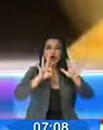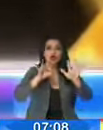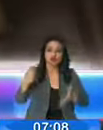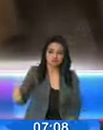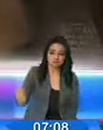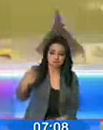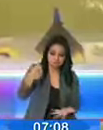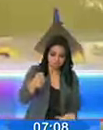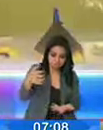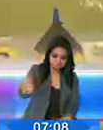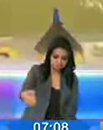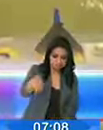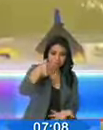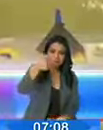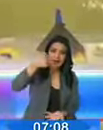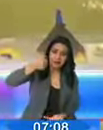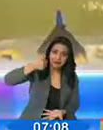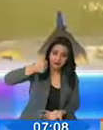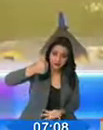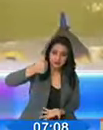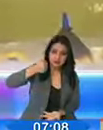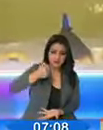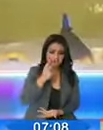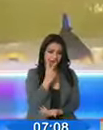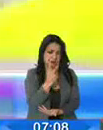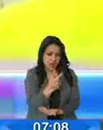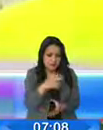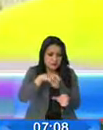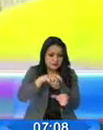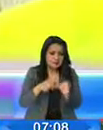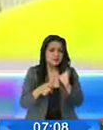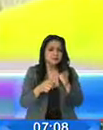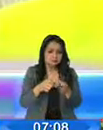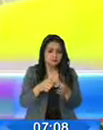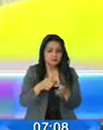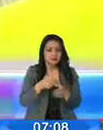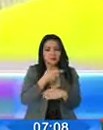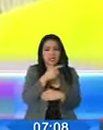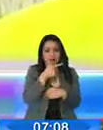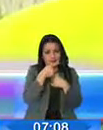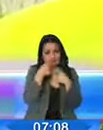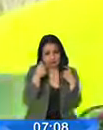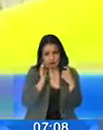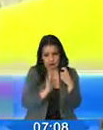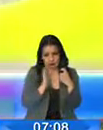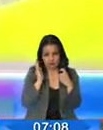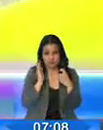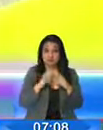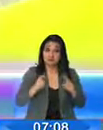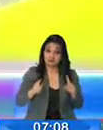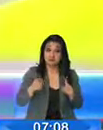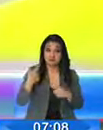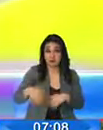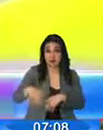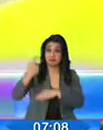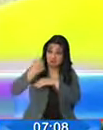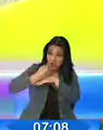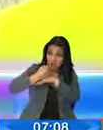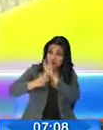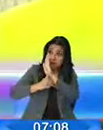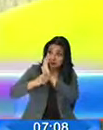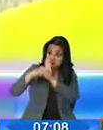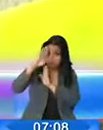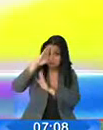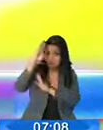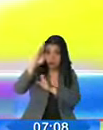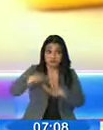el interior. A simple vista se presumimos que es licor artesanal. De igual manera, dando cumplimiento a las disposiciones del mando y del Ministerio del Interior por la